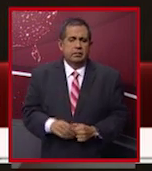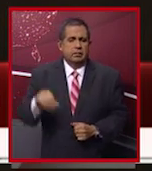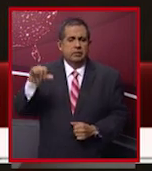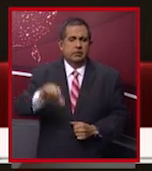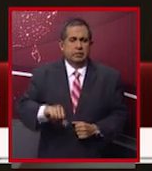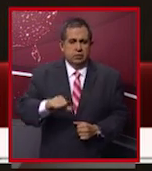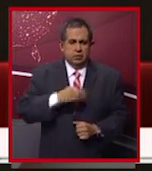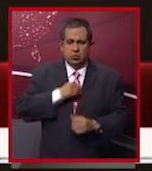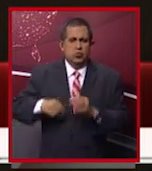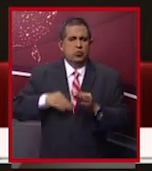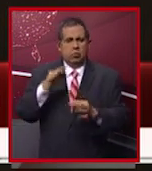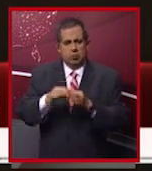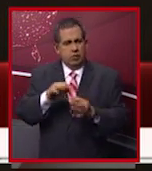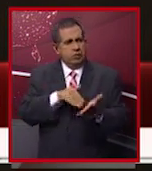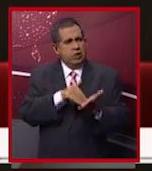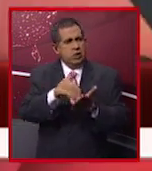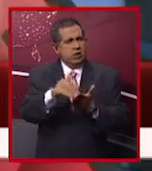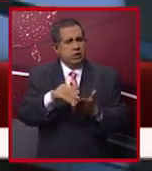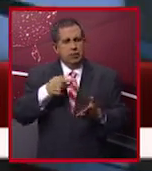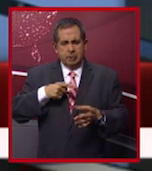Hoy le cumplimos a millones.